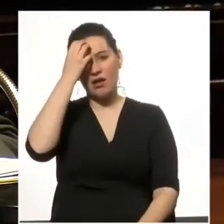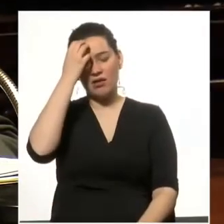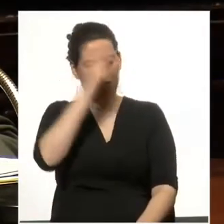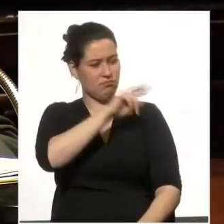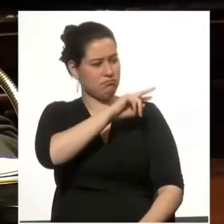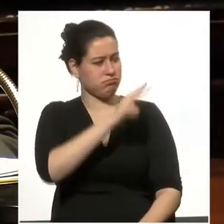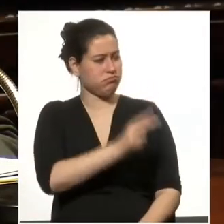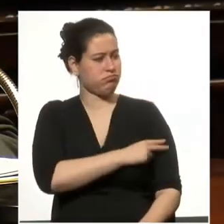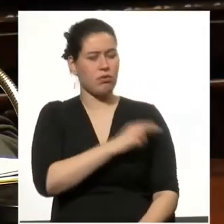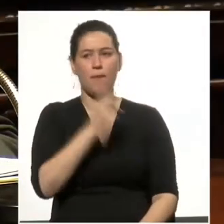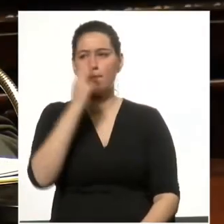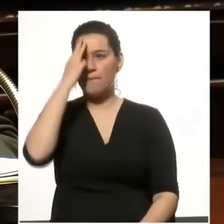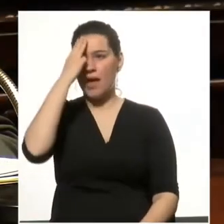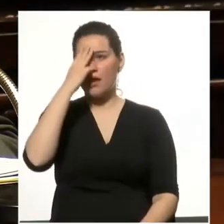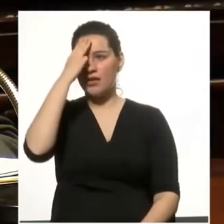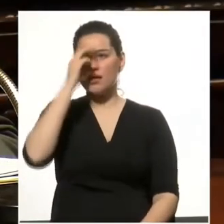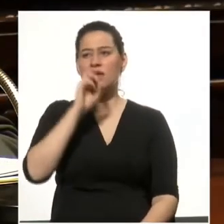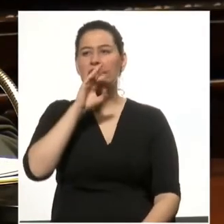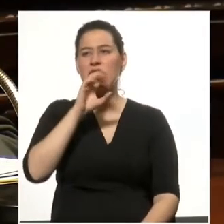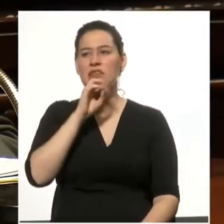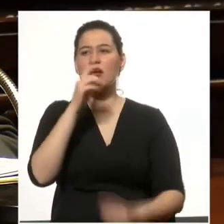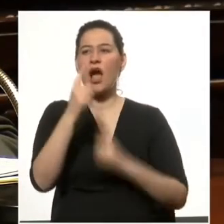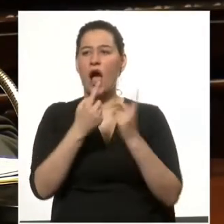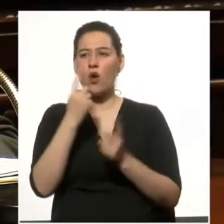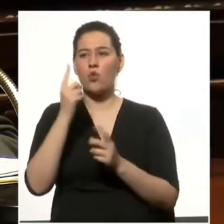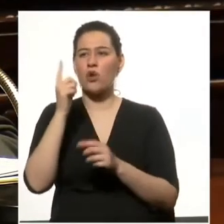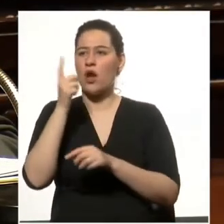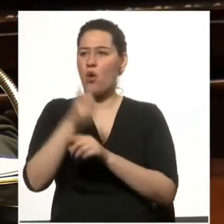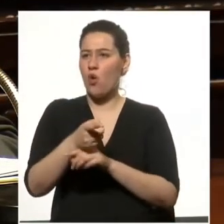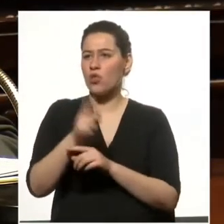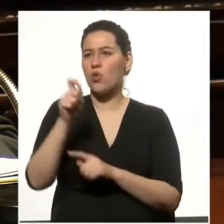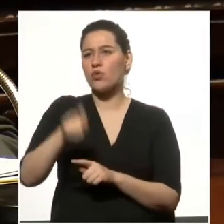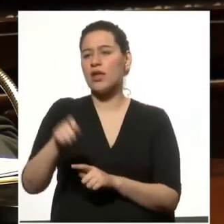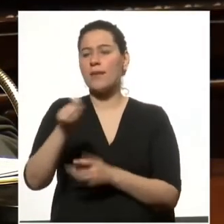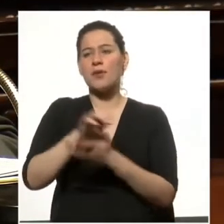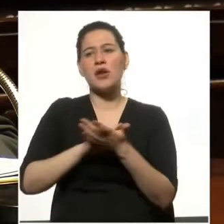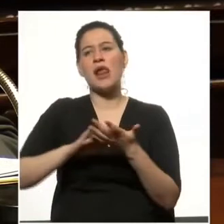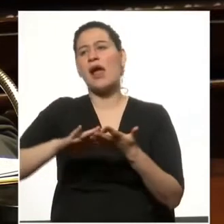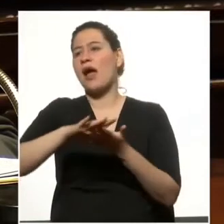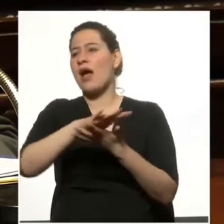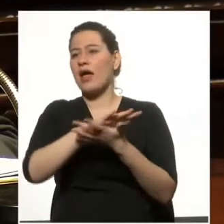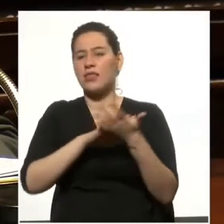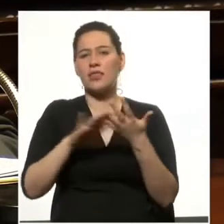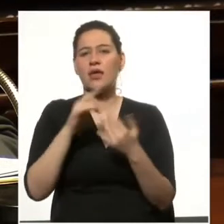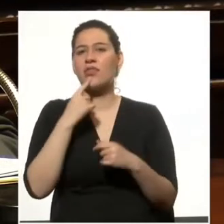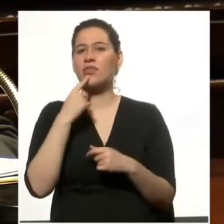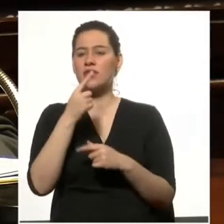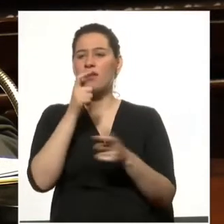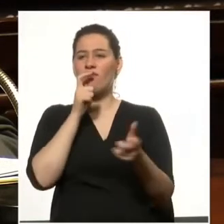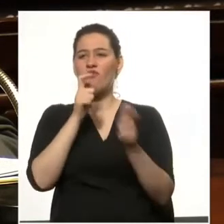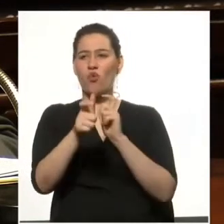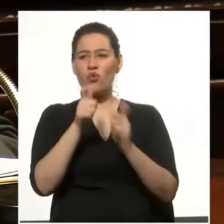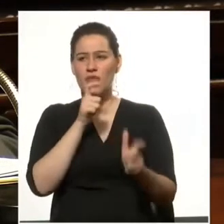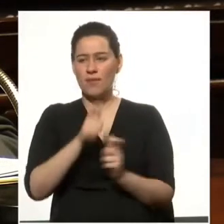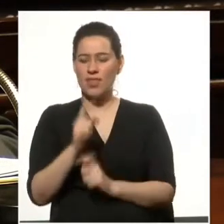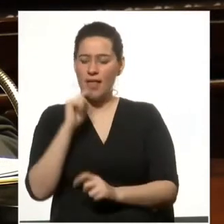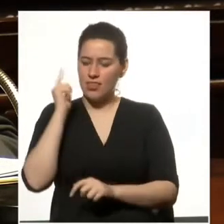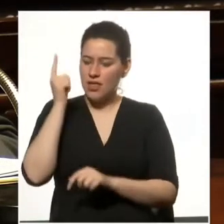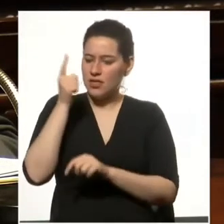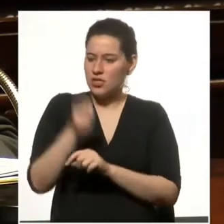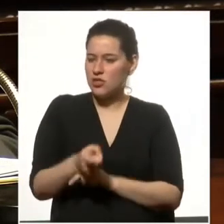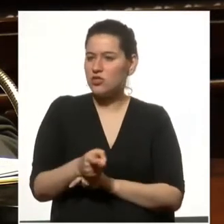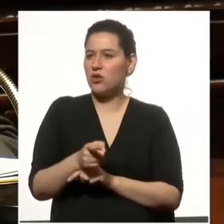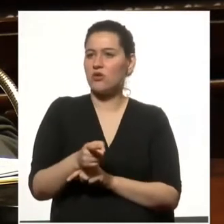general Manini por sus críticas a algunos fallos judiciales, pero no hace la más mínima mención para fundamentar esa decisión